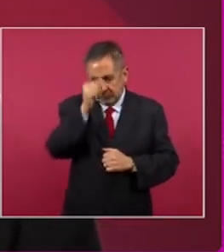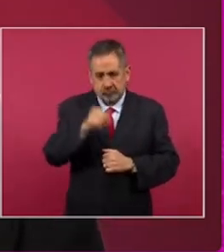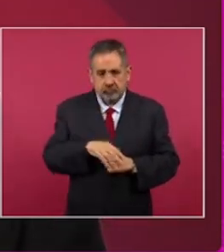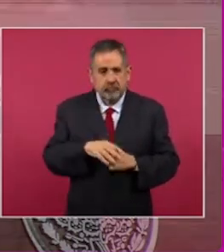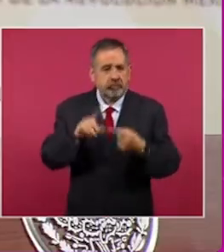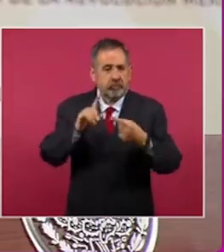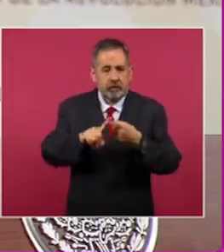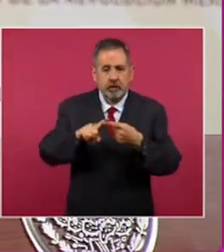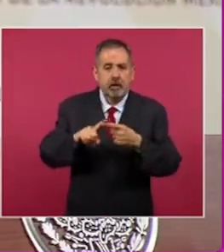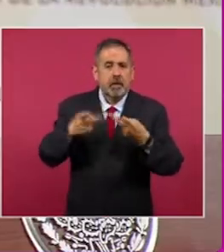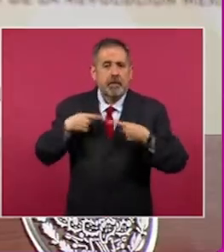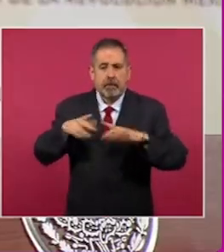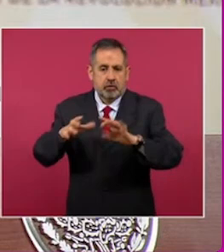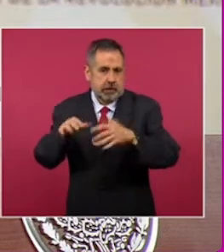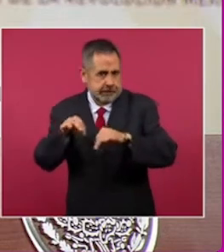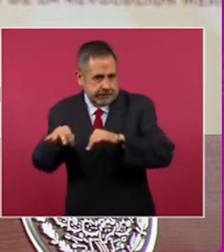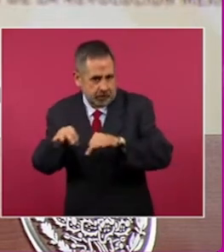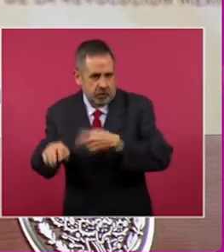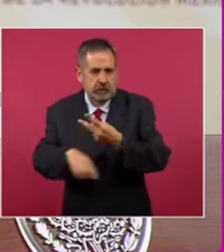sector obrero,